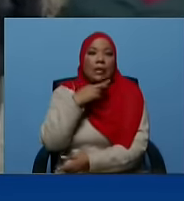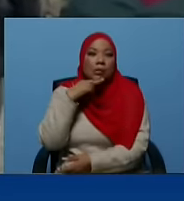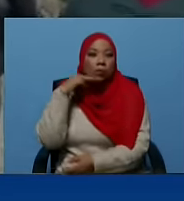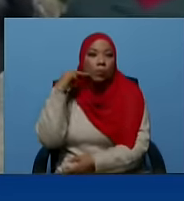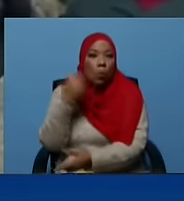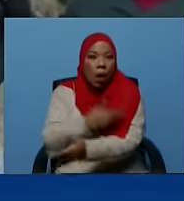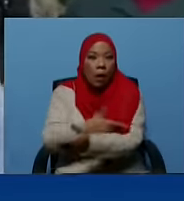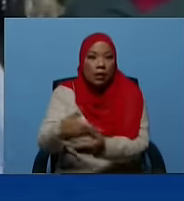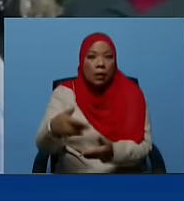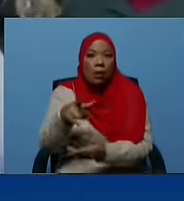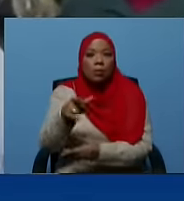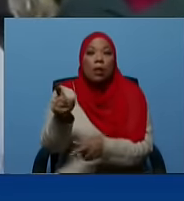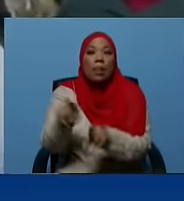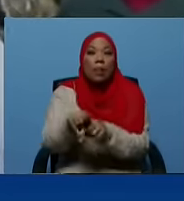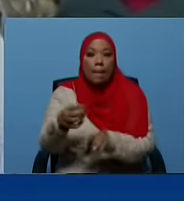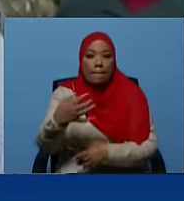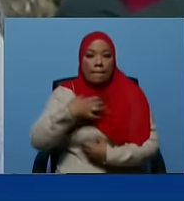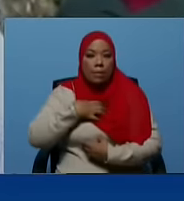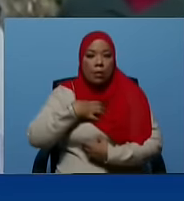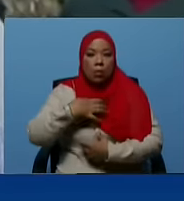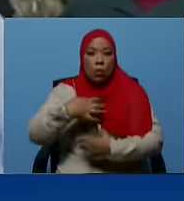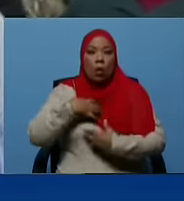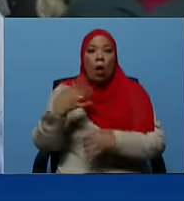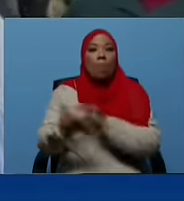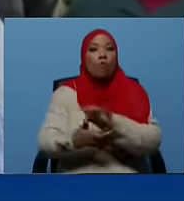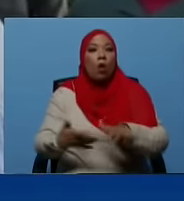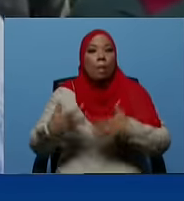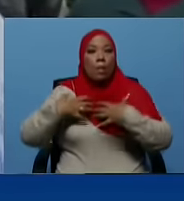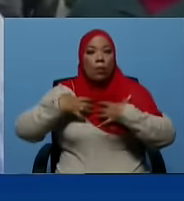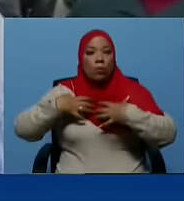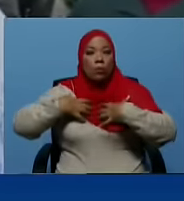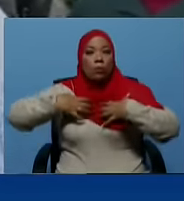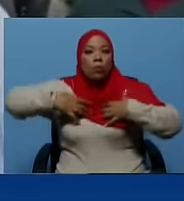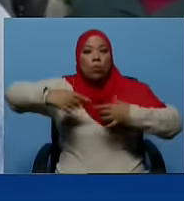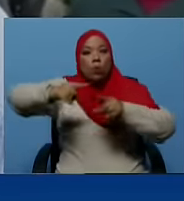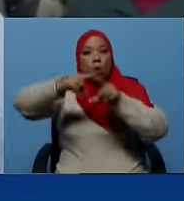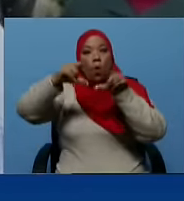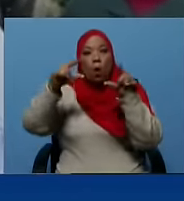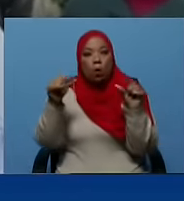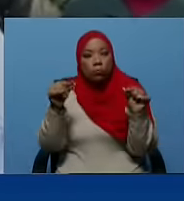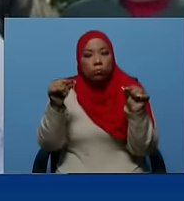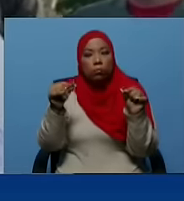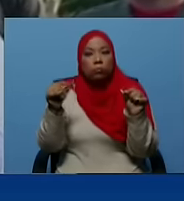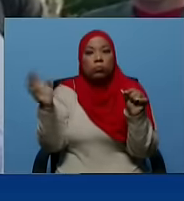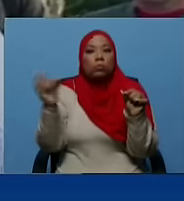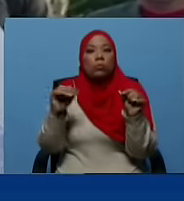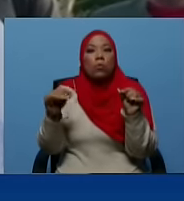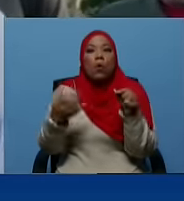para la asma to Cómo se hace con la hoja o con el